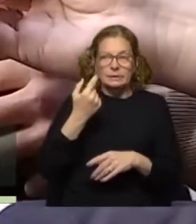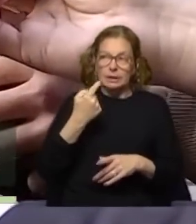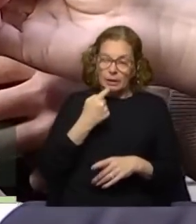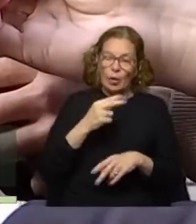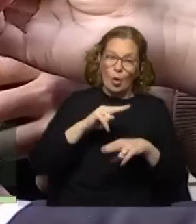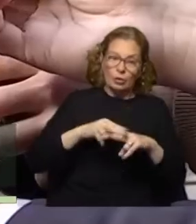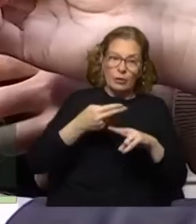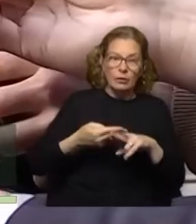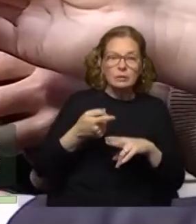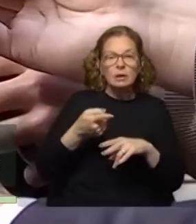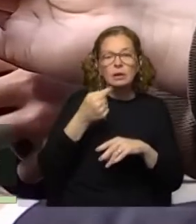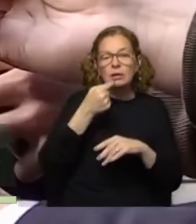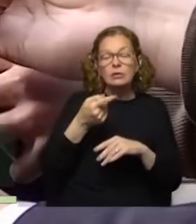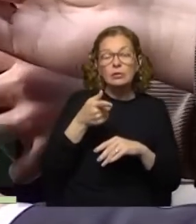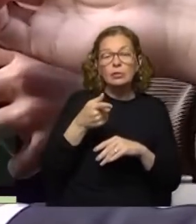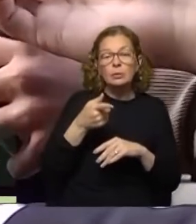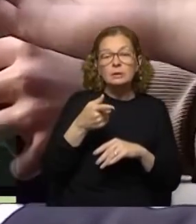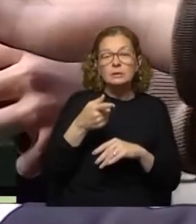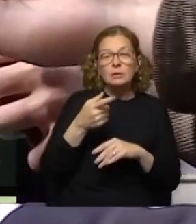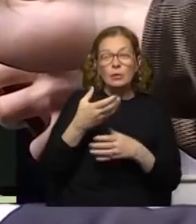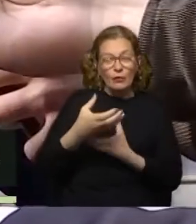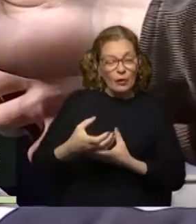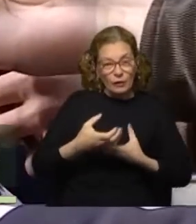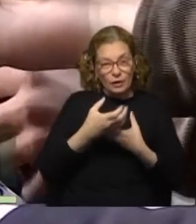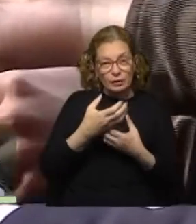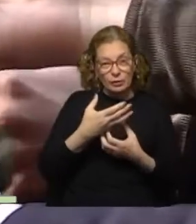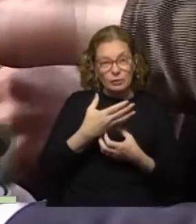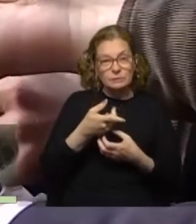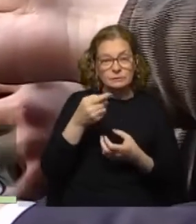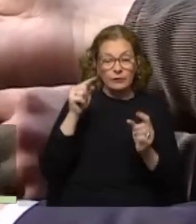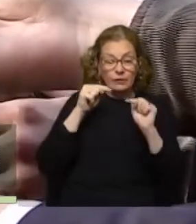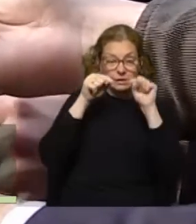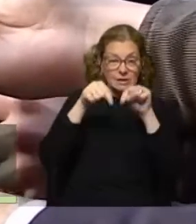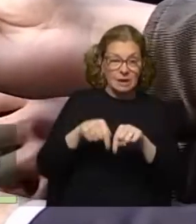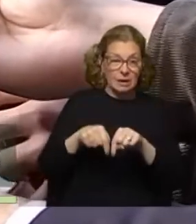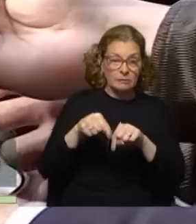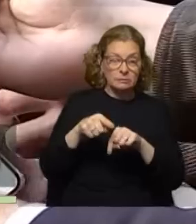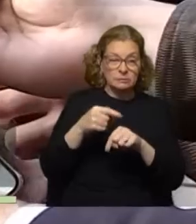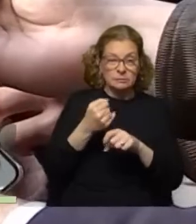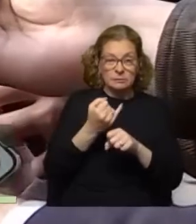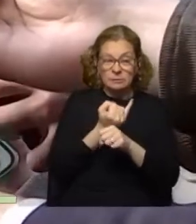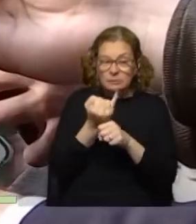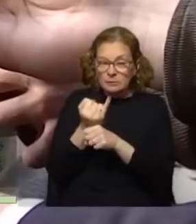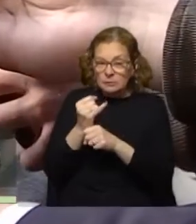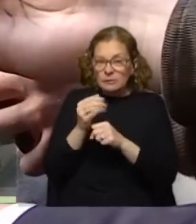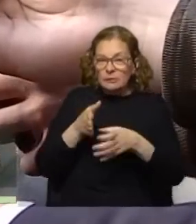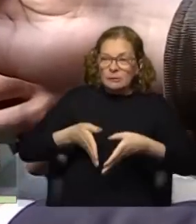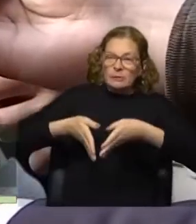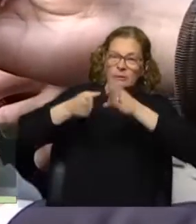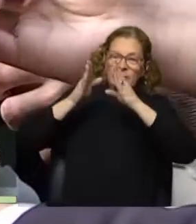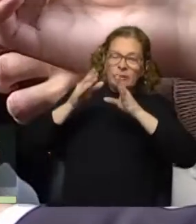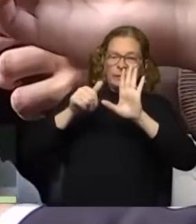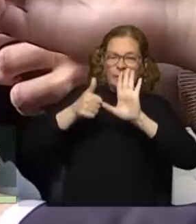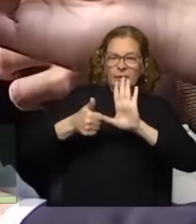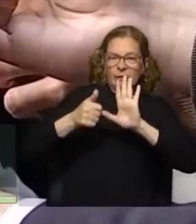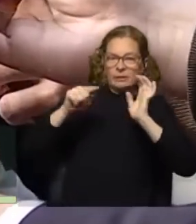y bueno ellos determinó que posteriormente las acciones de bomberos al arribar este se hicieron inspecciones en todo el edificio y contratamos con el